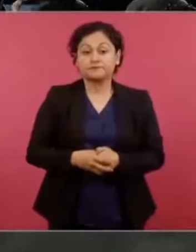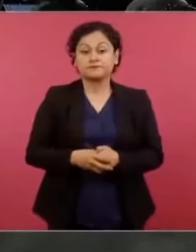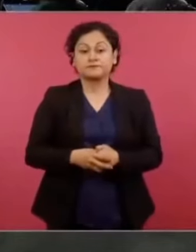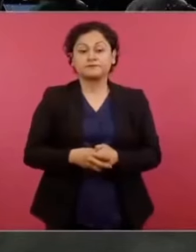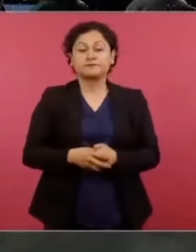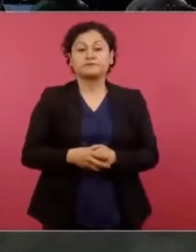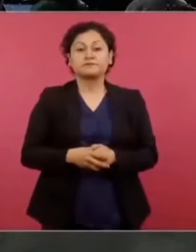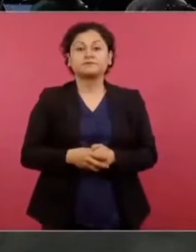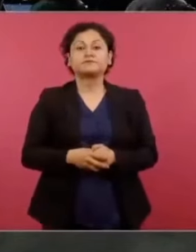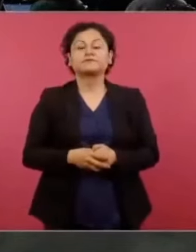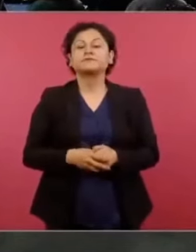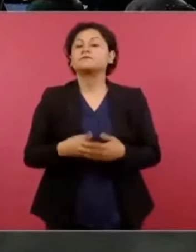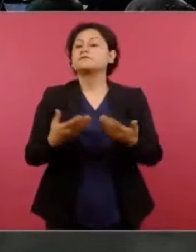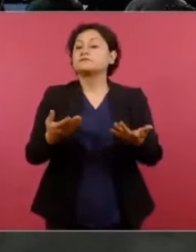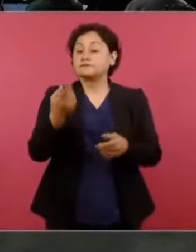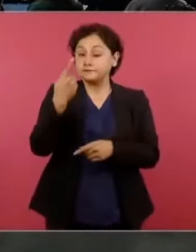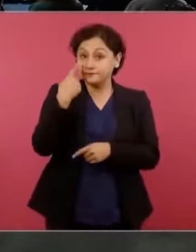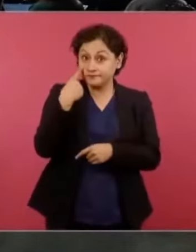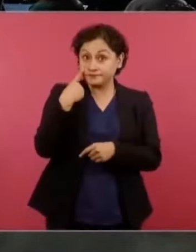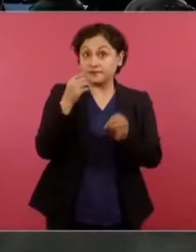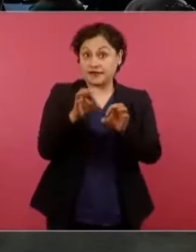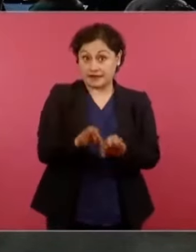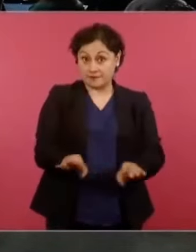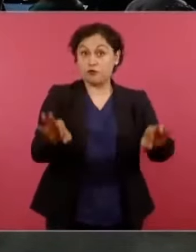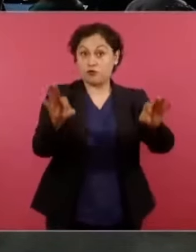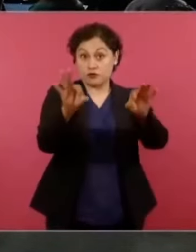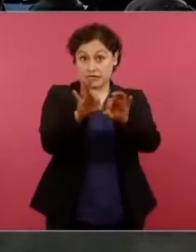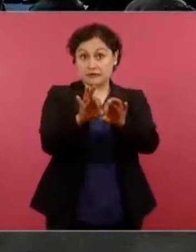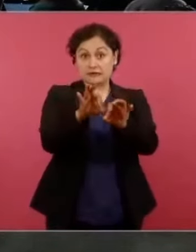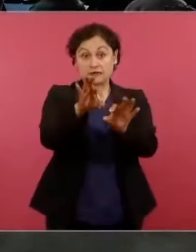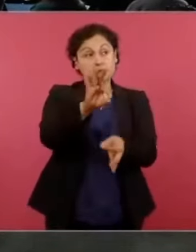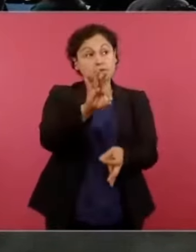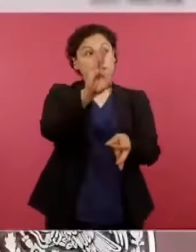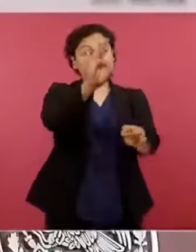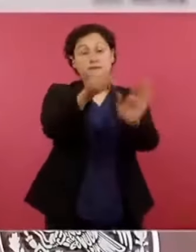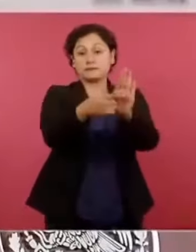información del cártel. Qué importante es la transparencia,